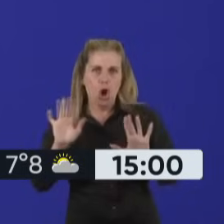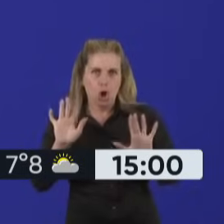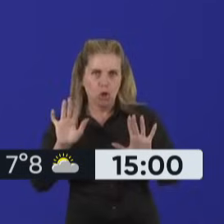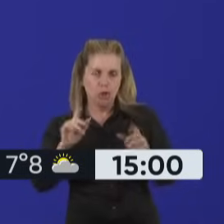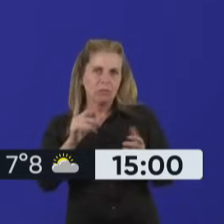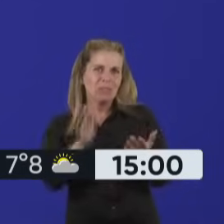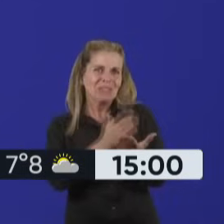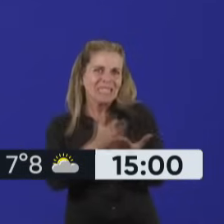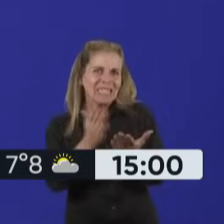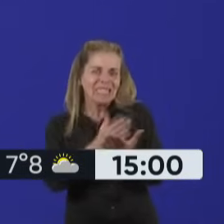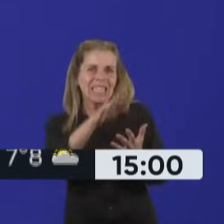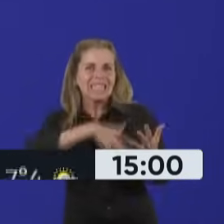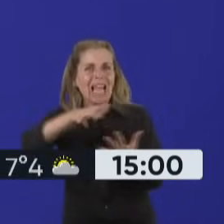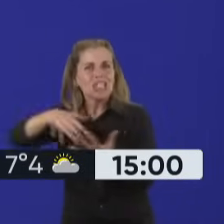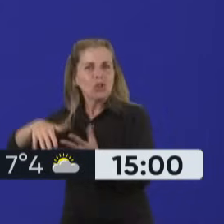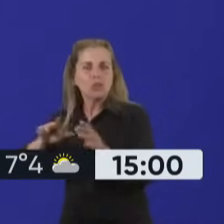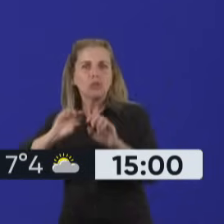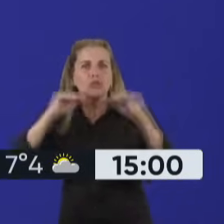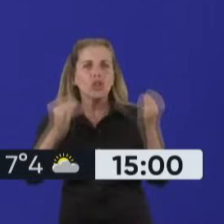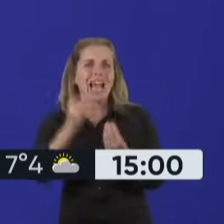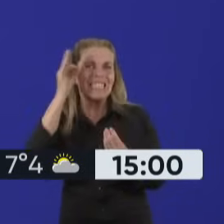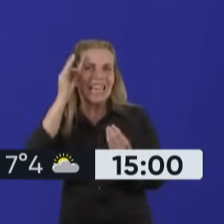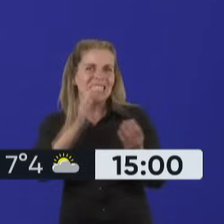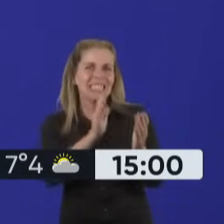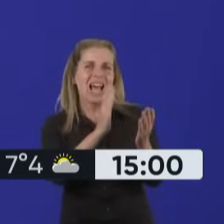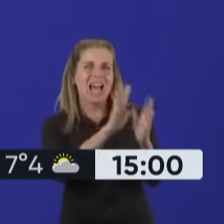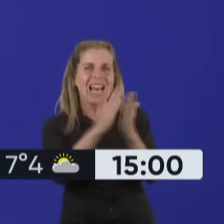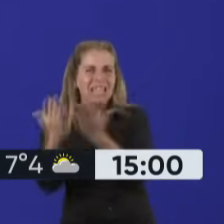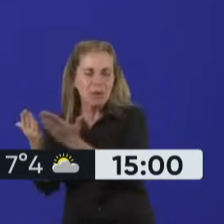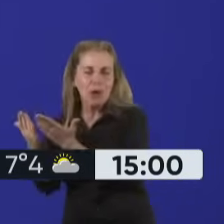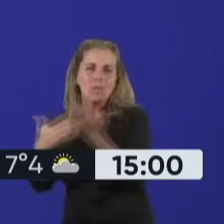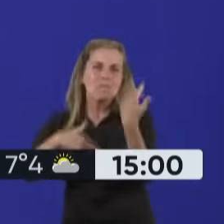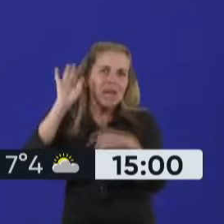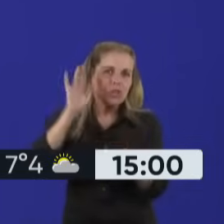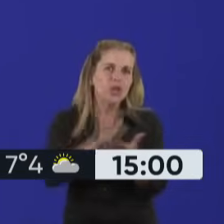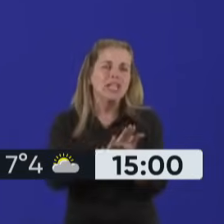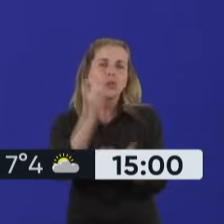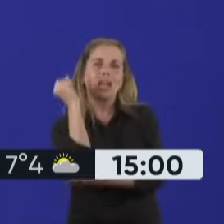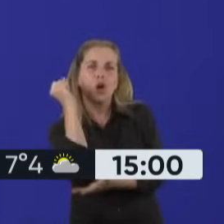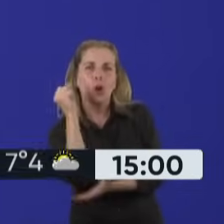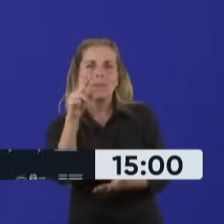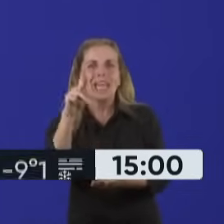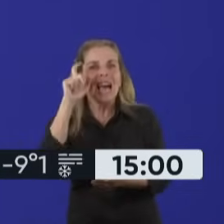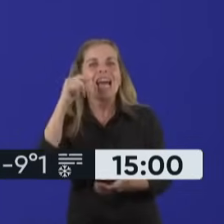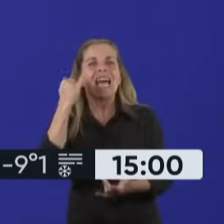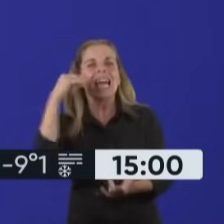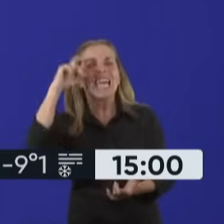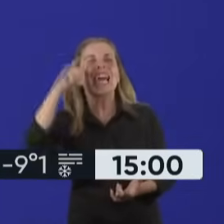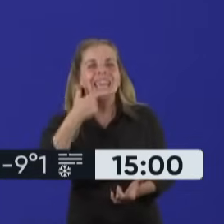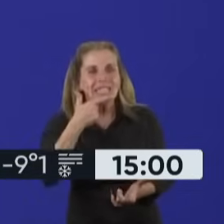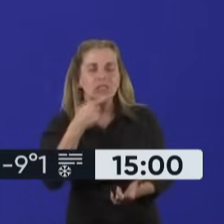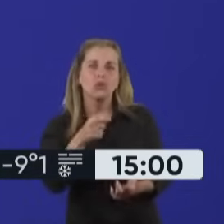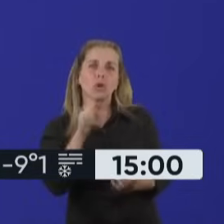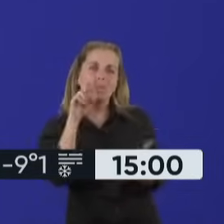son 30 tomos. Y hay muchos hablando que hablan de la teoría general y no la leyeron. Yo la teoría general la leí